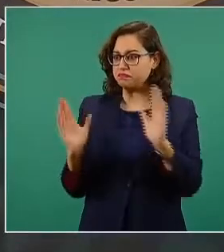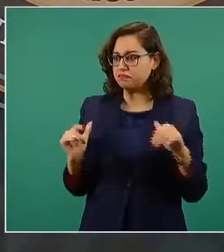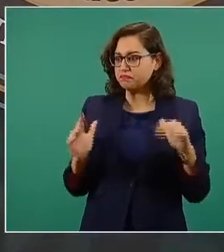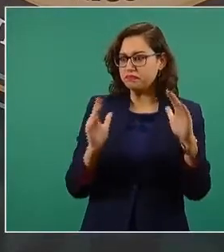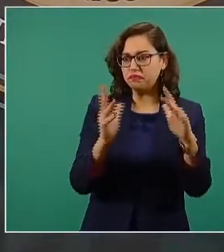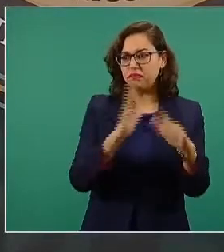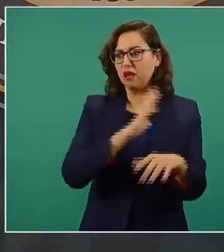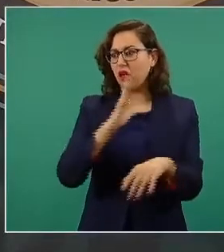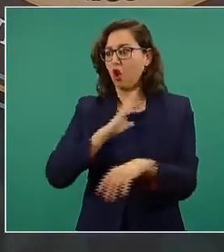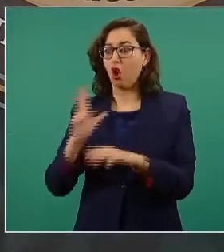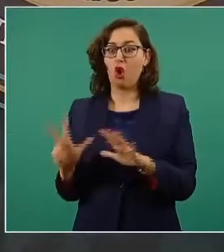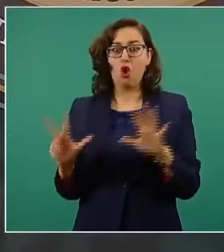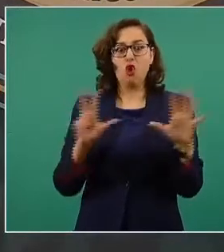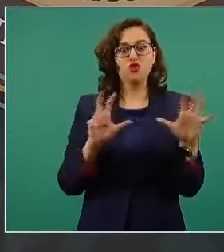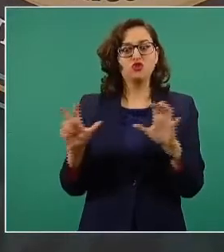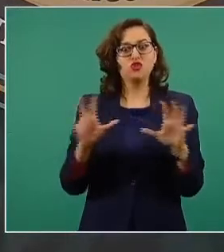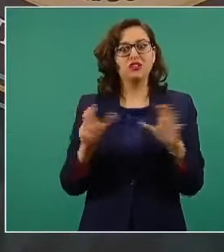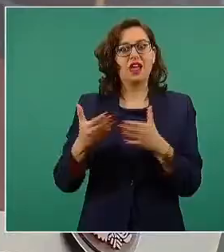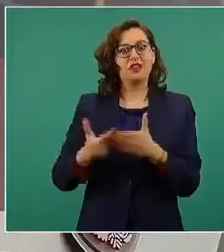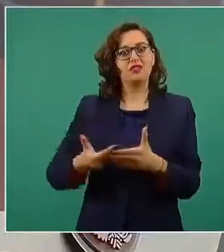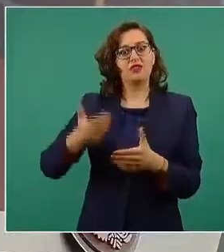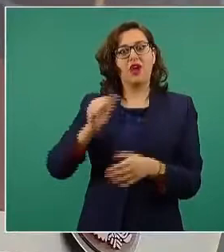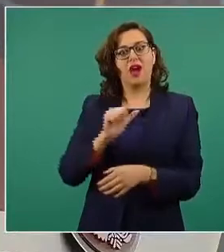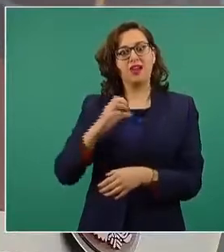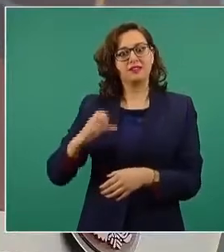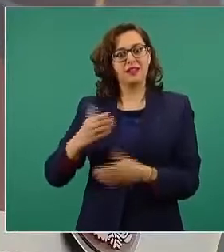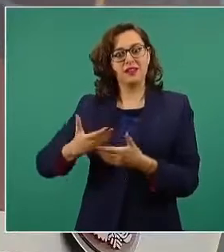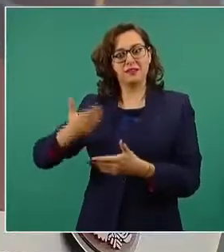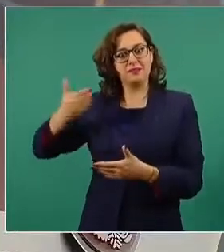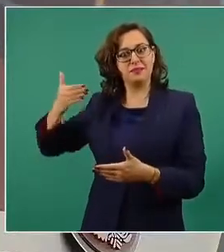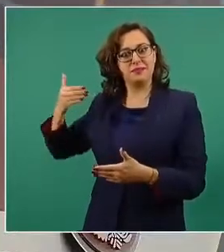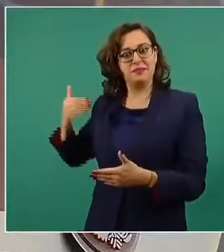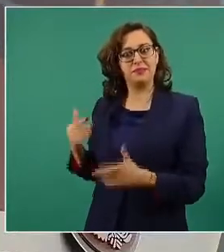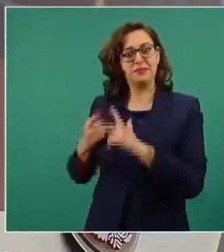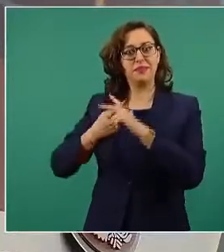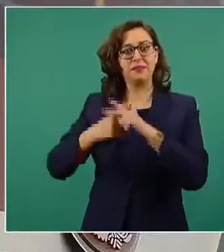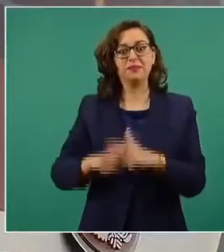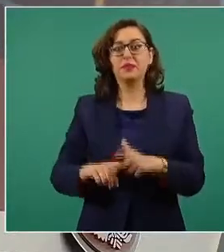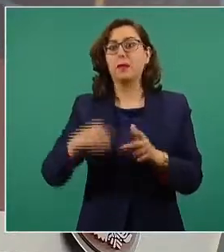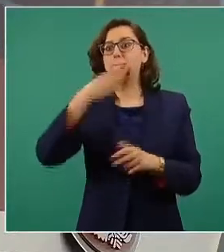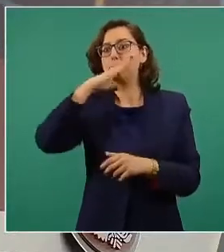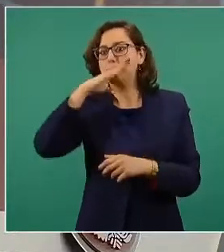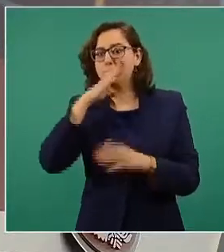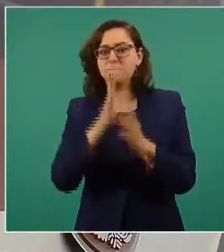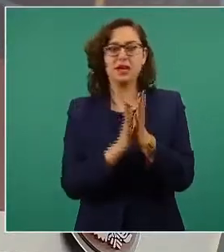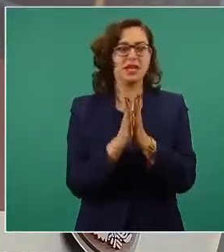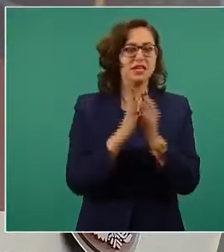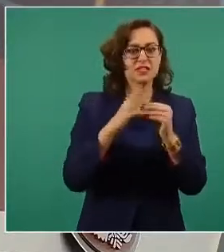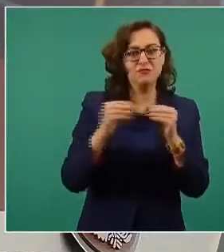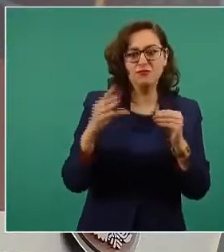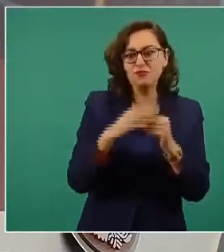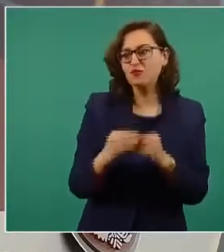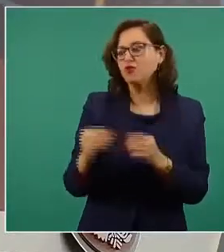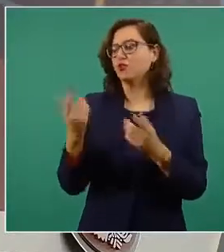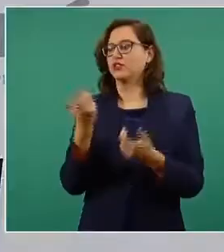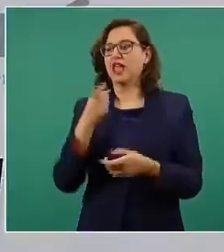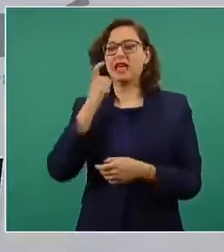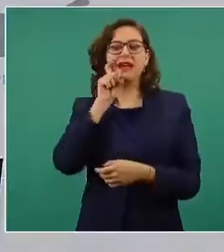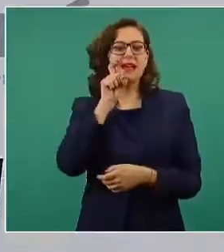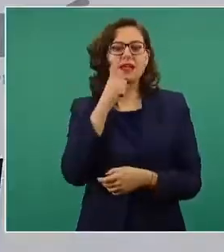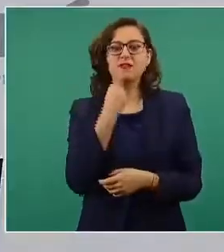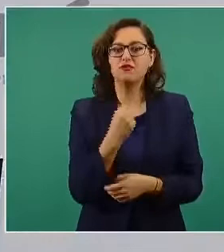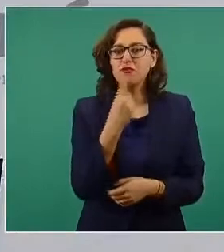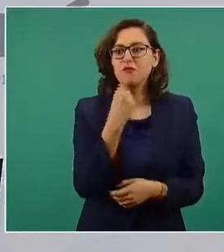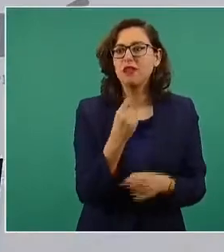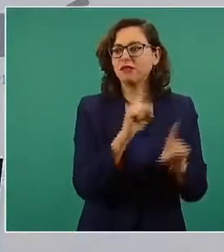era. La ciudad es uno de los ejes de Mesoamérica, que dio al mundo el maíz, el cacao, el jitomate y otros cultivos que alimentan